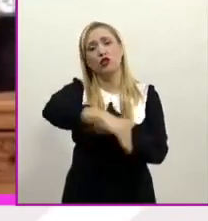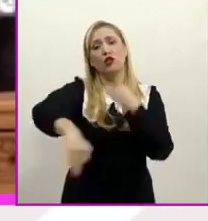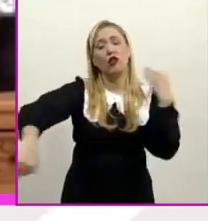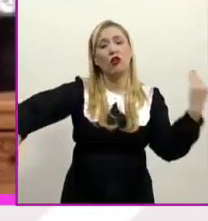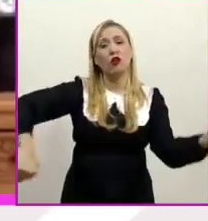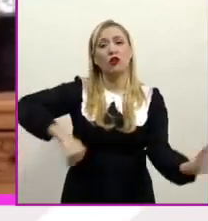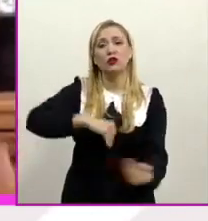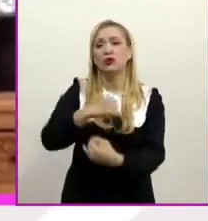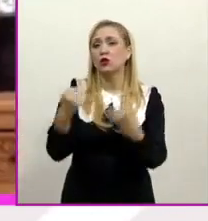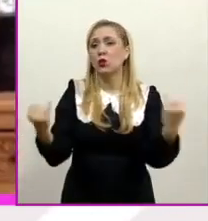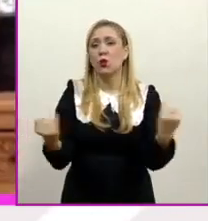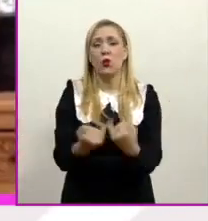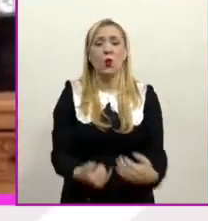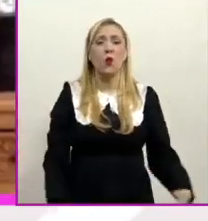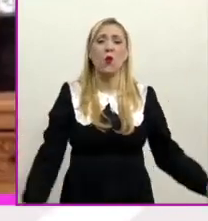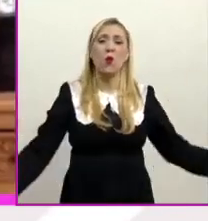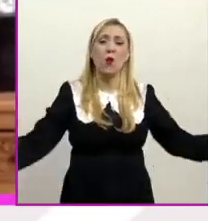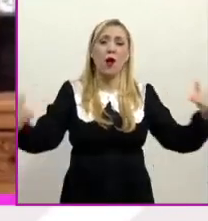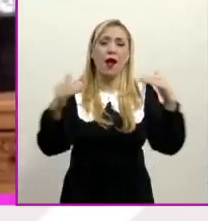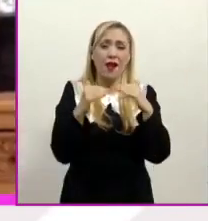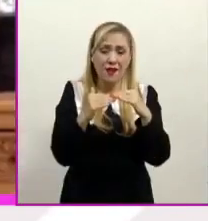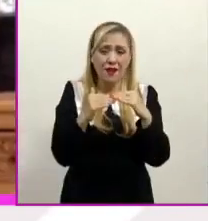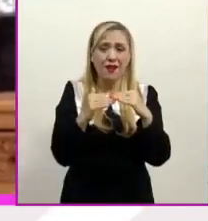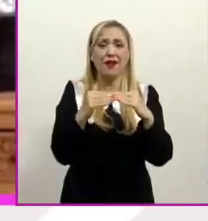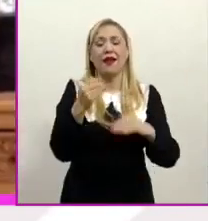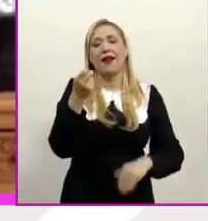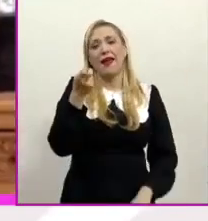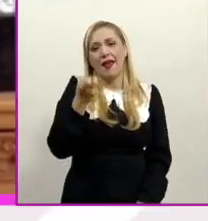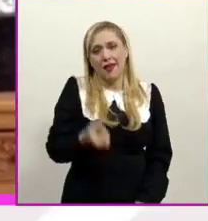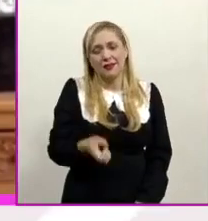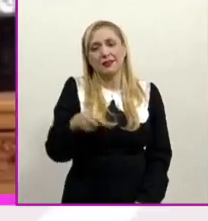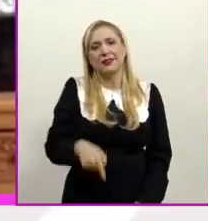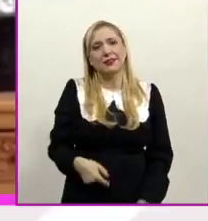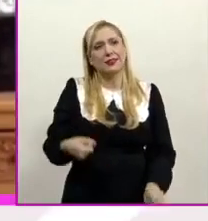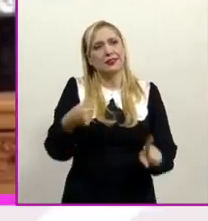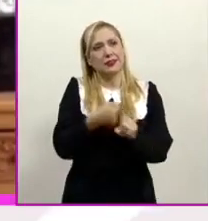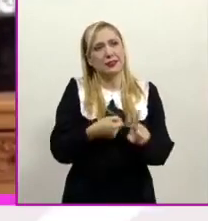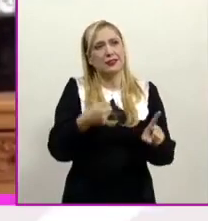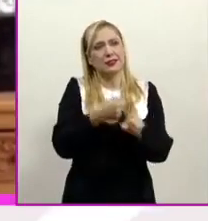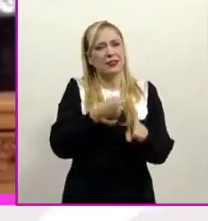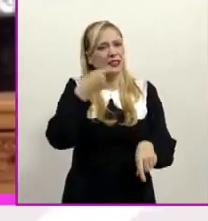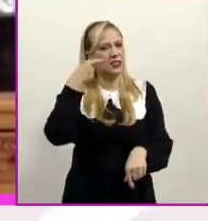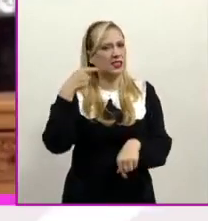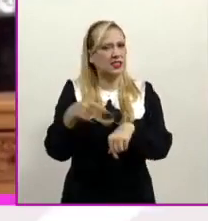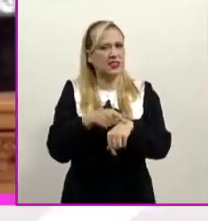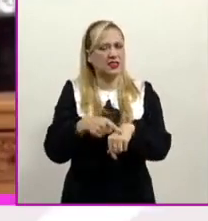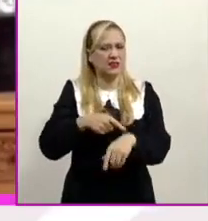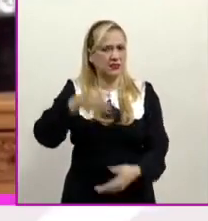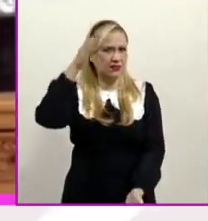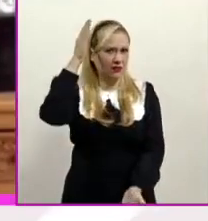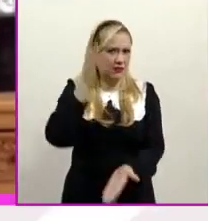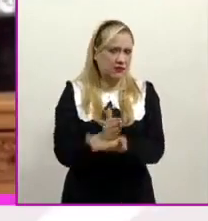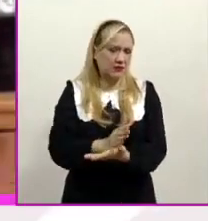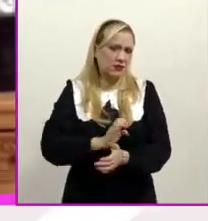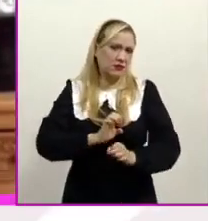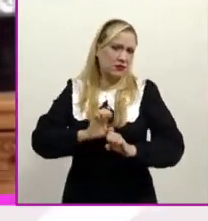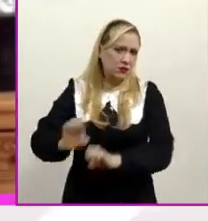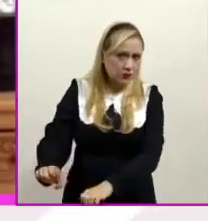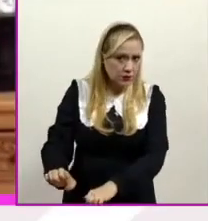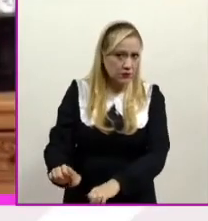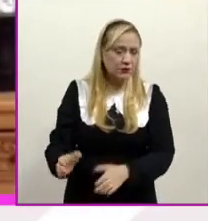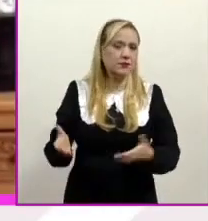es a lo que apelamos, y esto es pues una lucha antirracista, por eso es activa, y